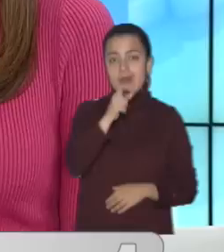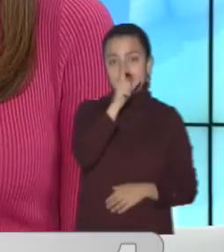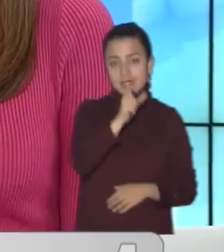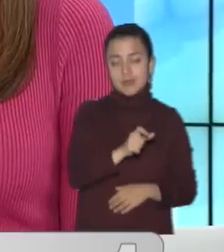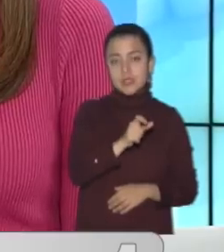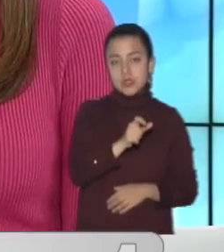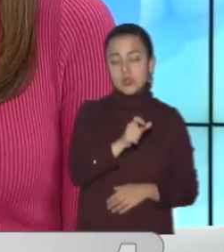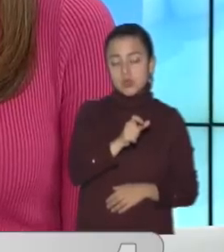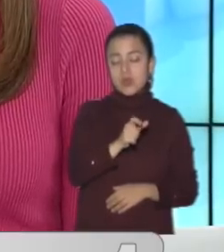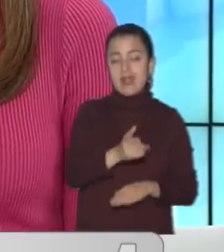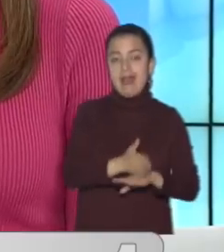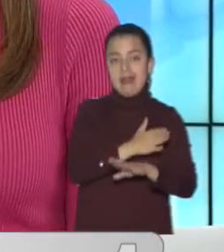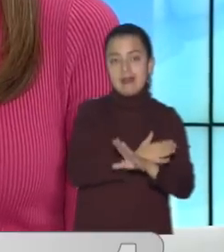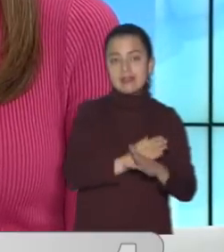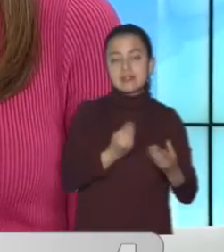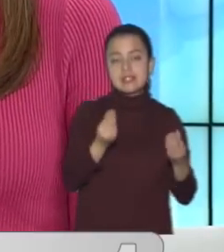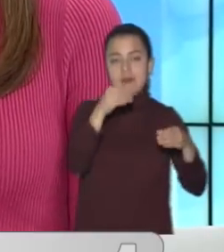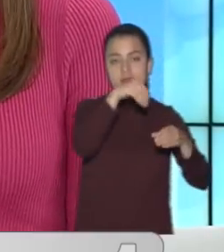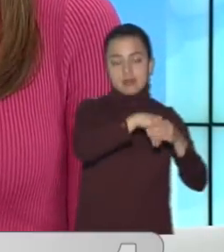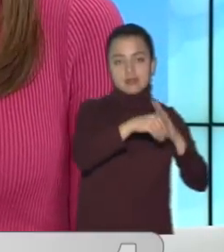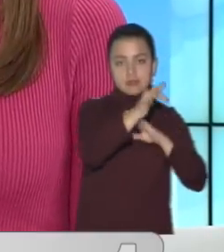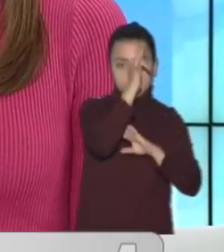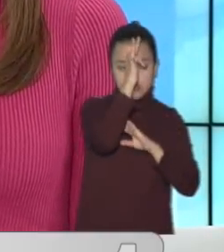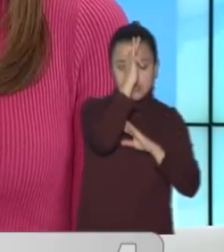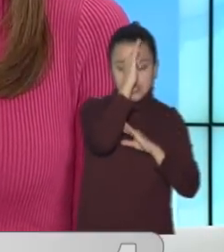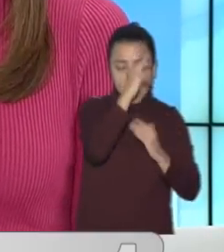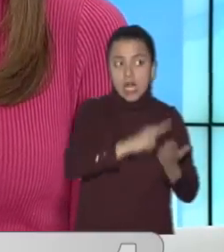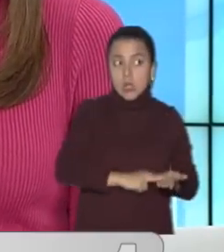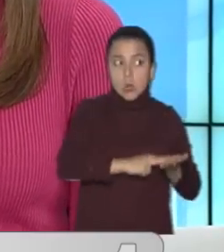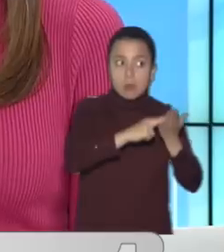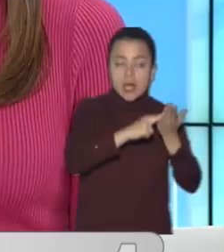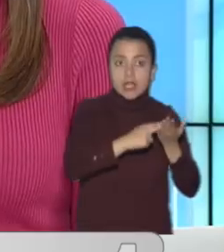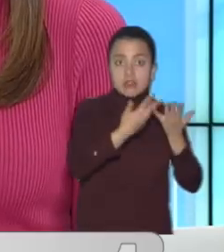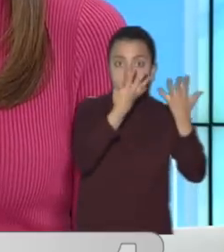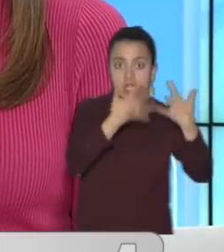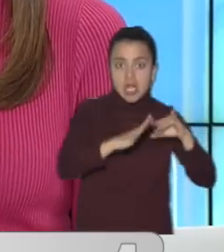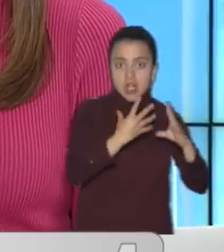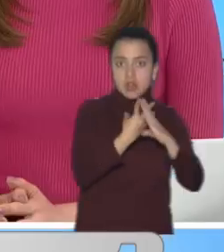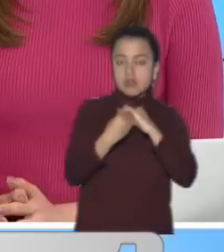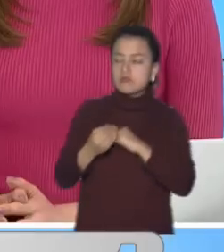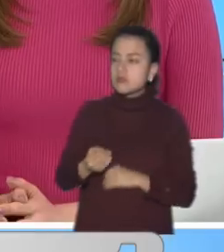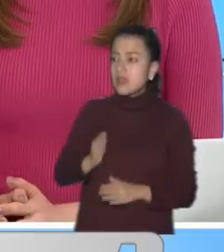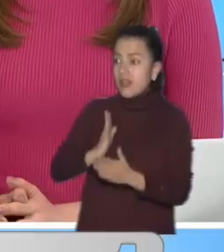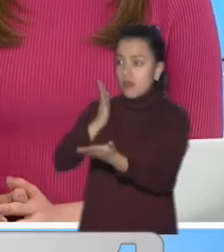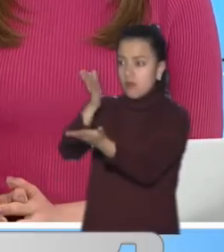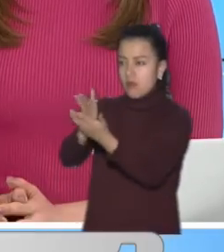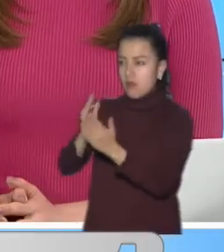después de salir de un centro de rehabilitación. Luisa Fernández tiene la historia. Luisa.